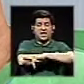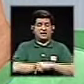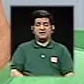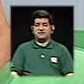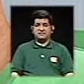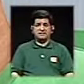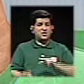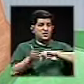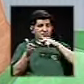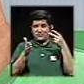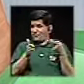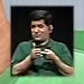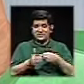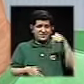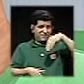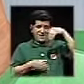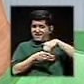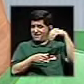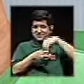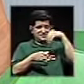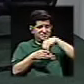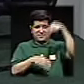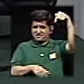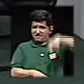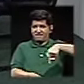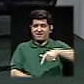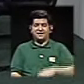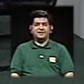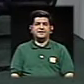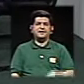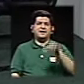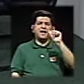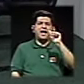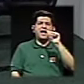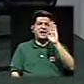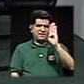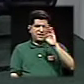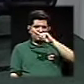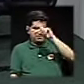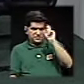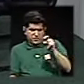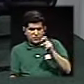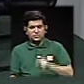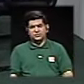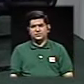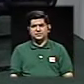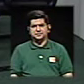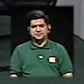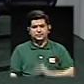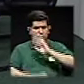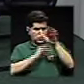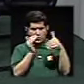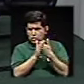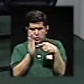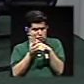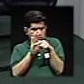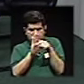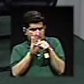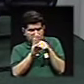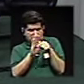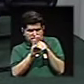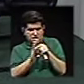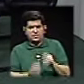fue que ni siquiera es que se invierten para acá paí Ana Beatriz e ahora no todo ha sido negativo